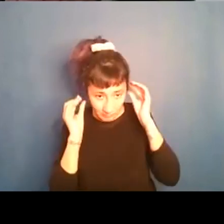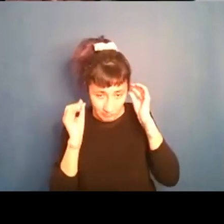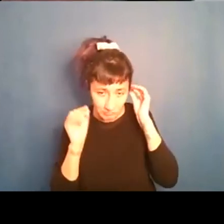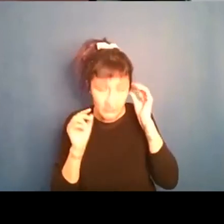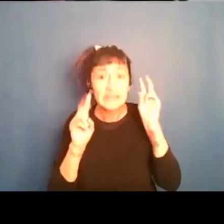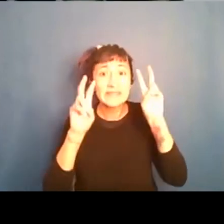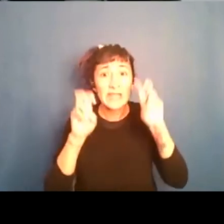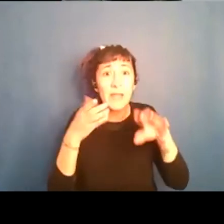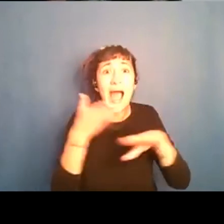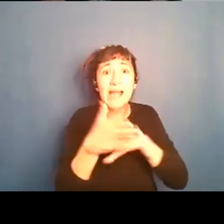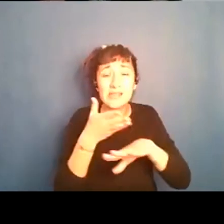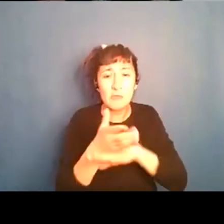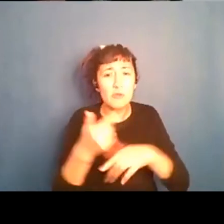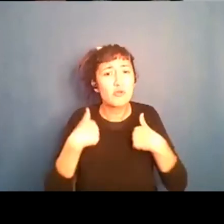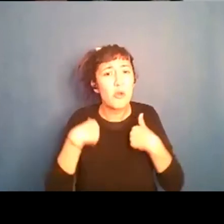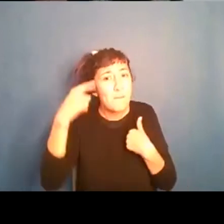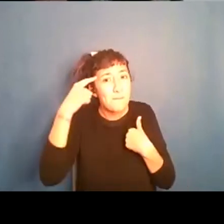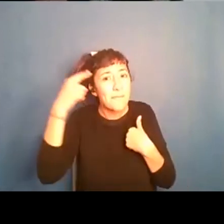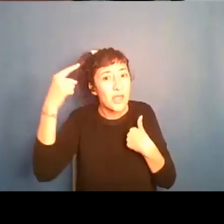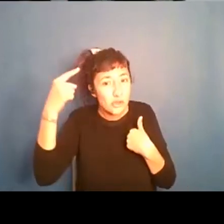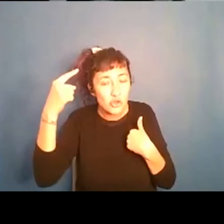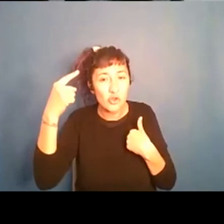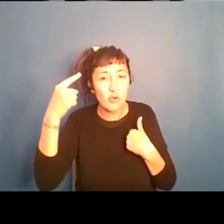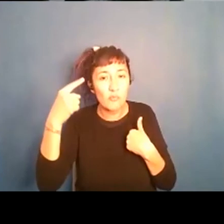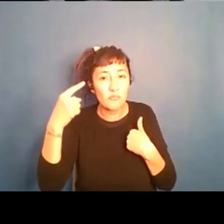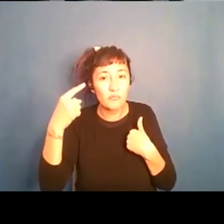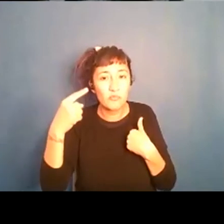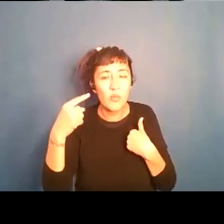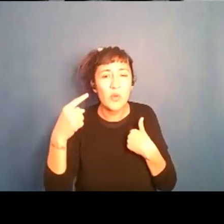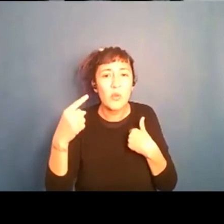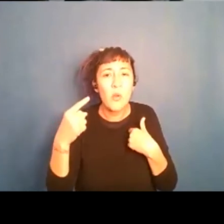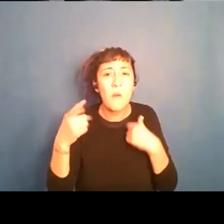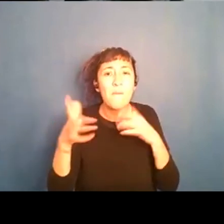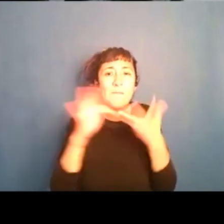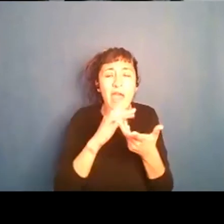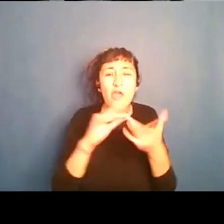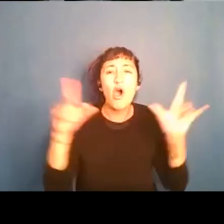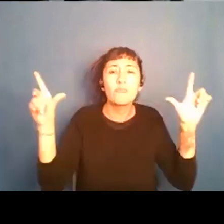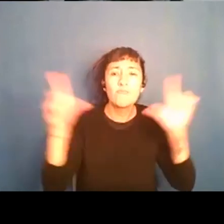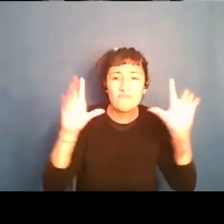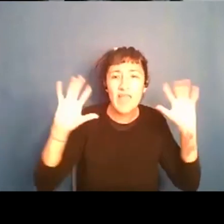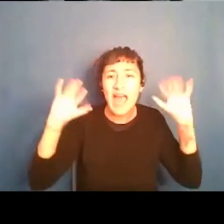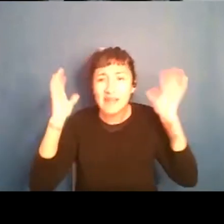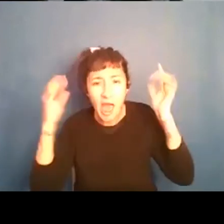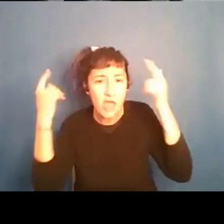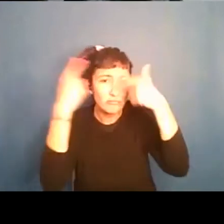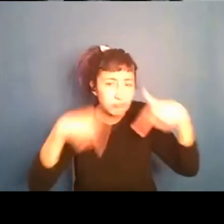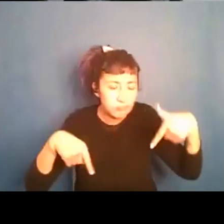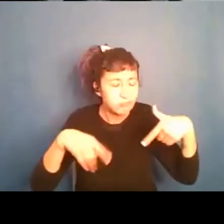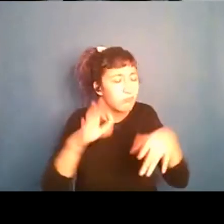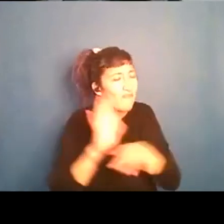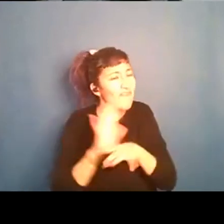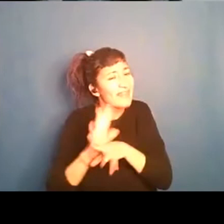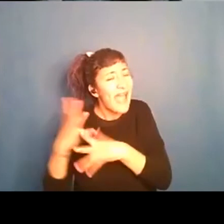pienso en los medios, en si, a mí me da la sensación de que los medios no acompañan lo suficiente, no